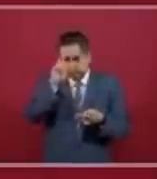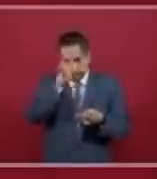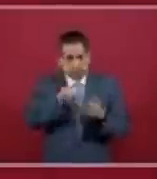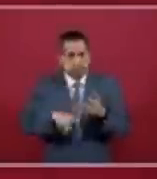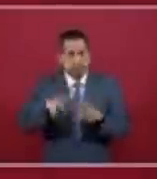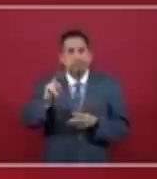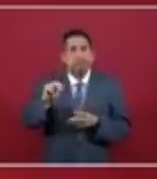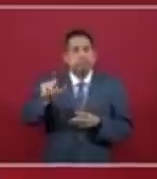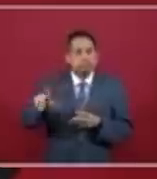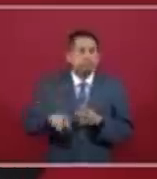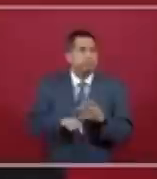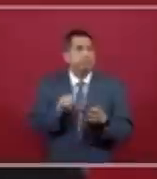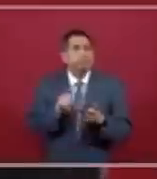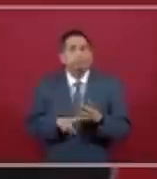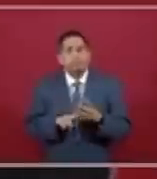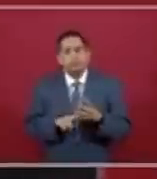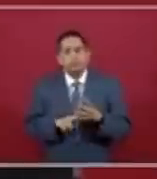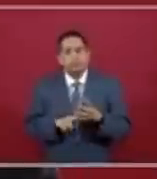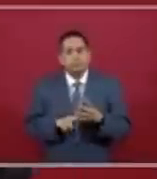León,